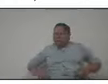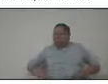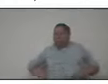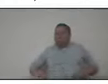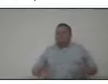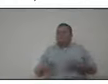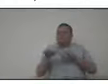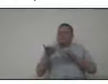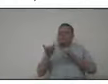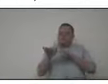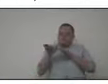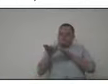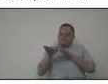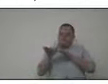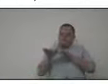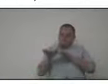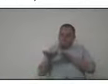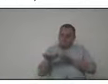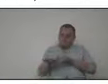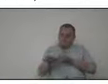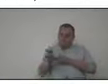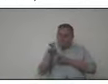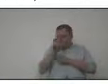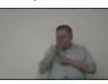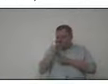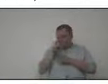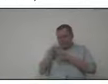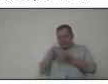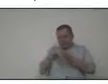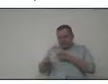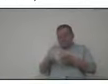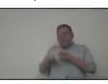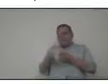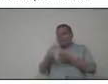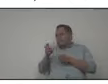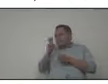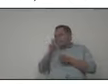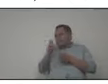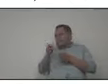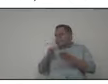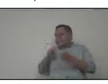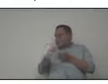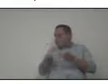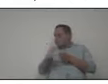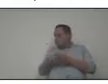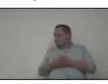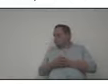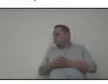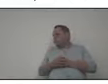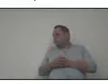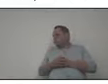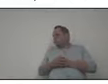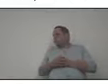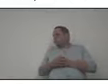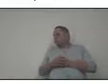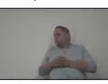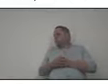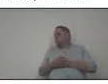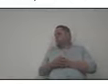ya hemos sido más racionales, hemos hecho mucho trabajo frente a eso. ¿Y cómo hicieron para lograrlo?